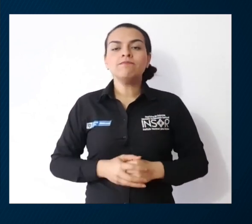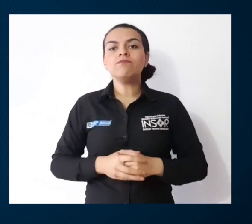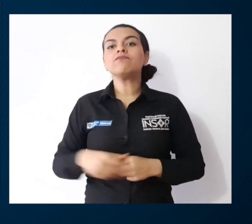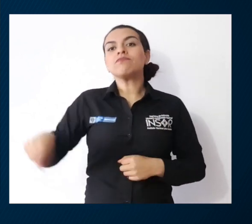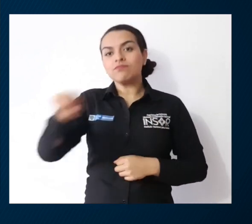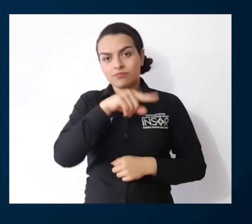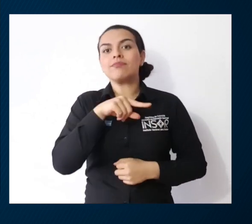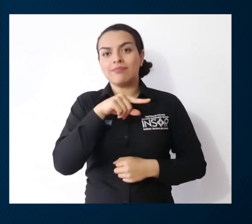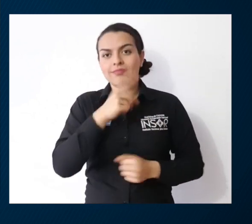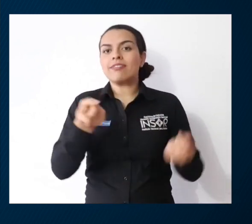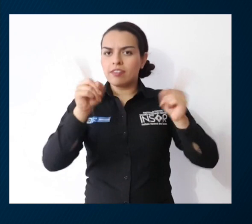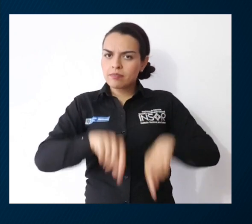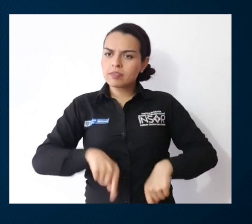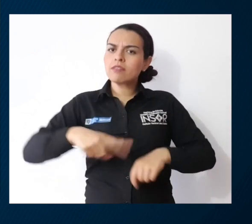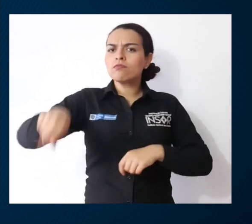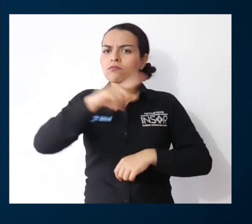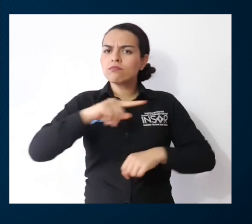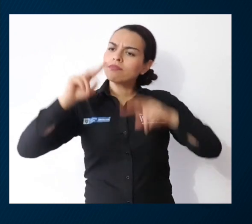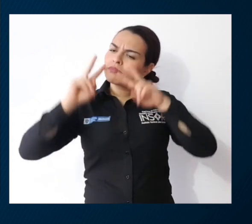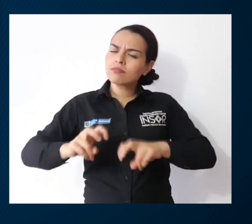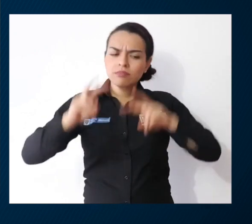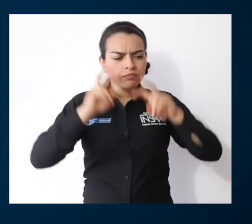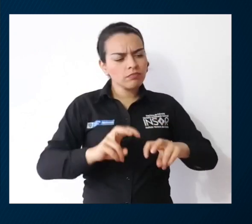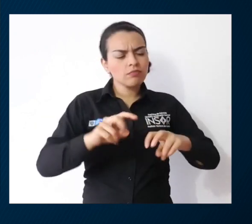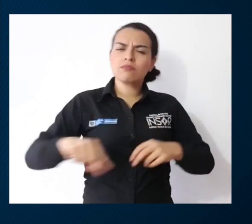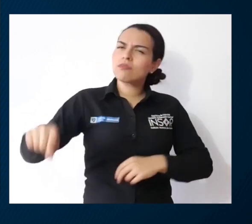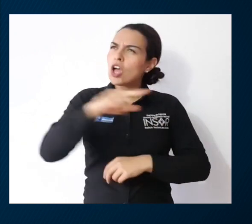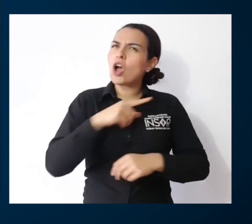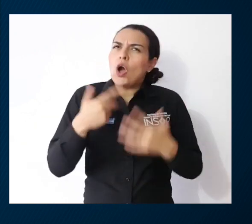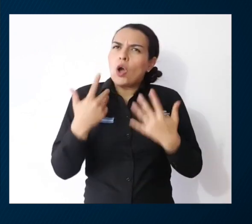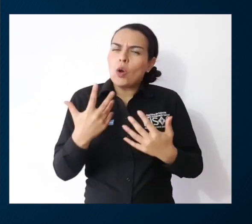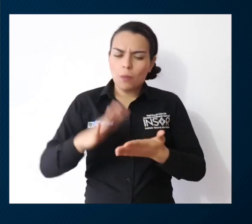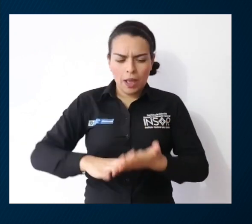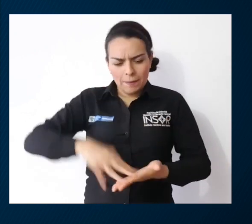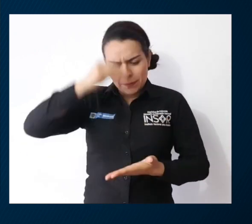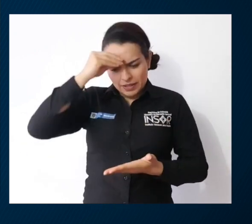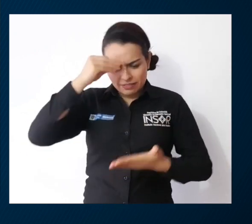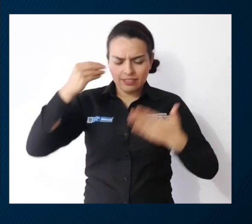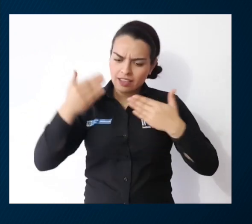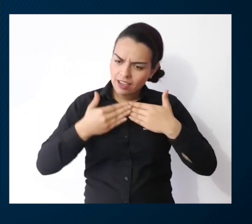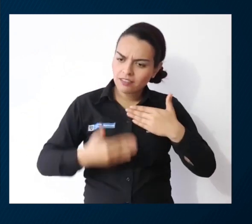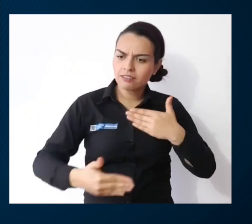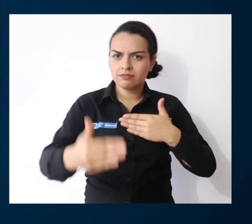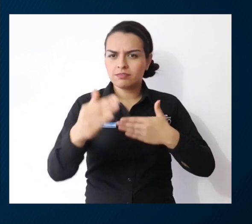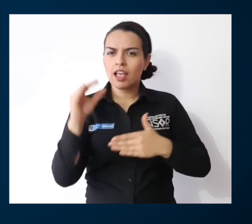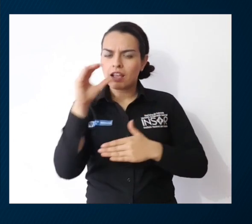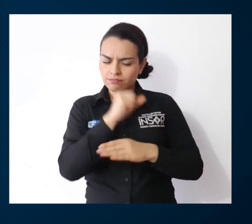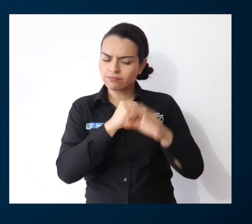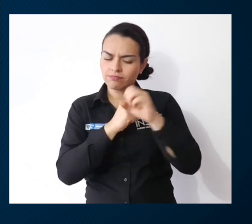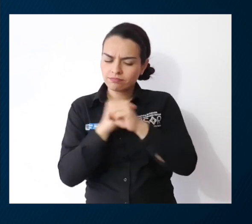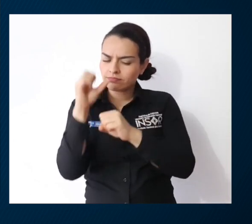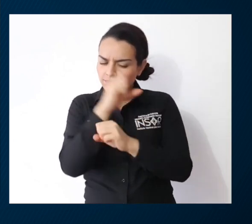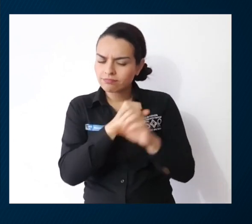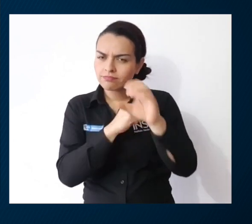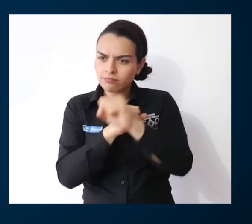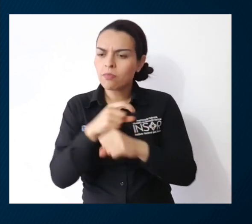Ustedes desde el DESLAC como investigadores, ¿qué aprendizajes comienzan ya ustedes o lecciones que comienzan ustedes a